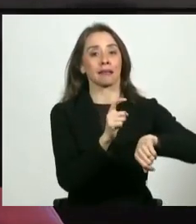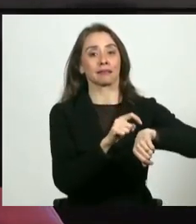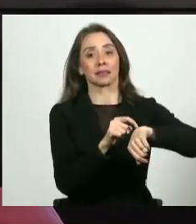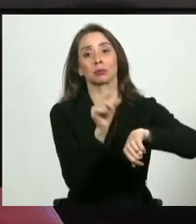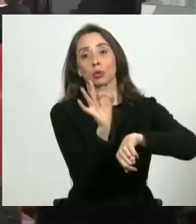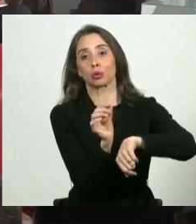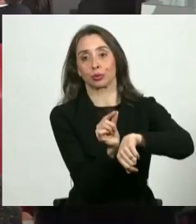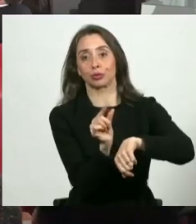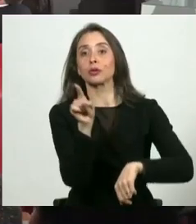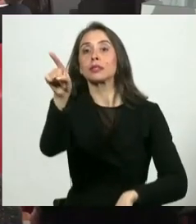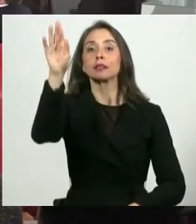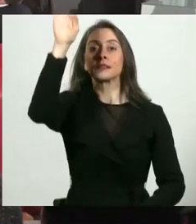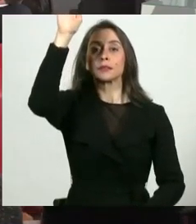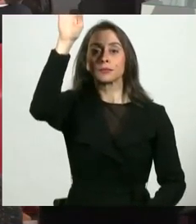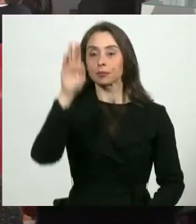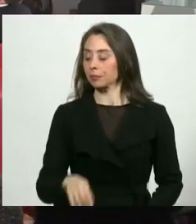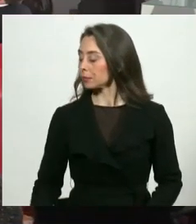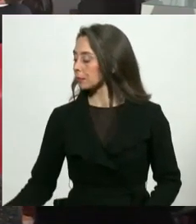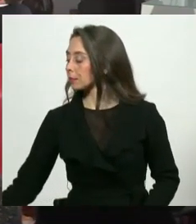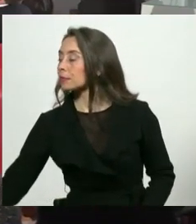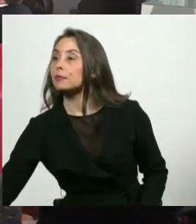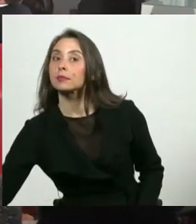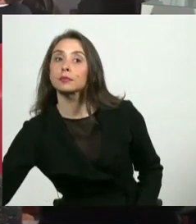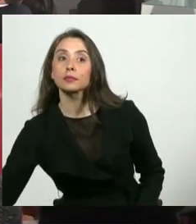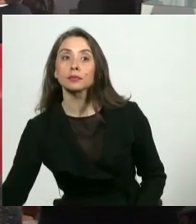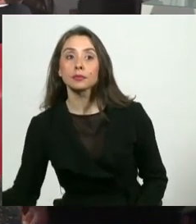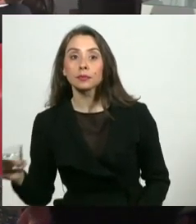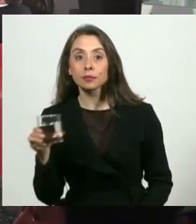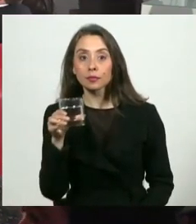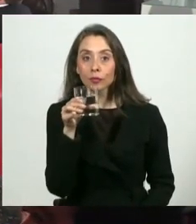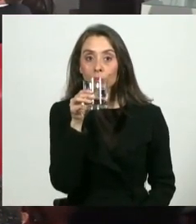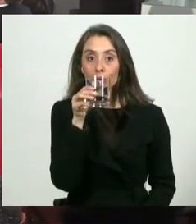palabra. Muy buenos días.